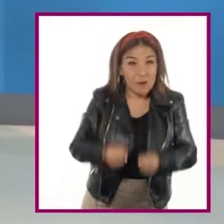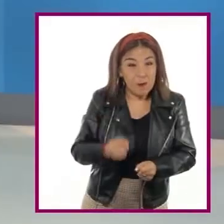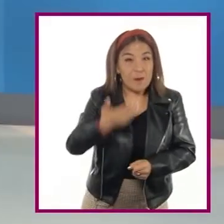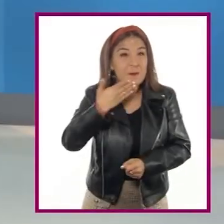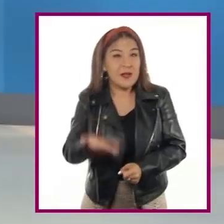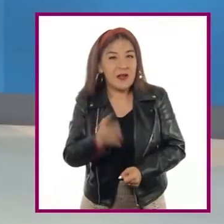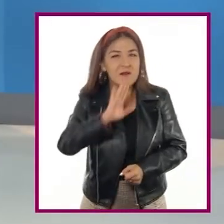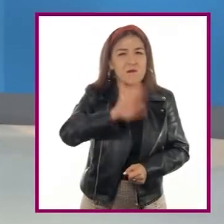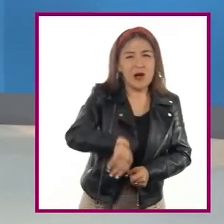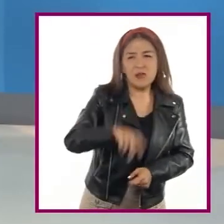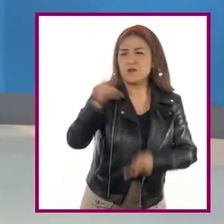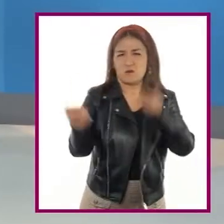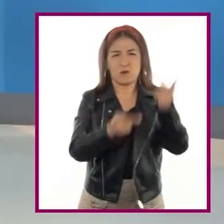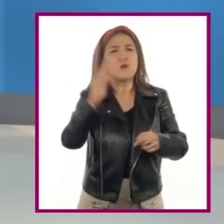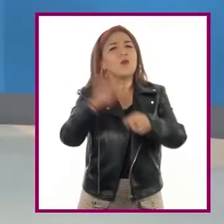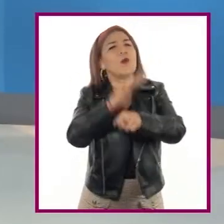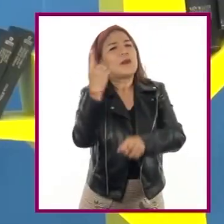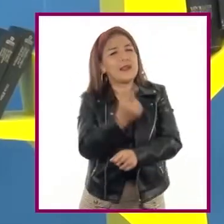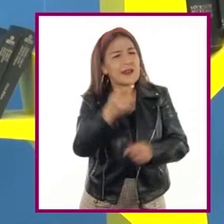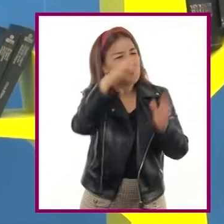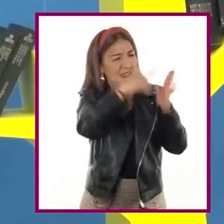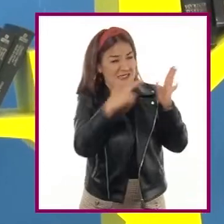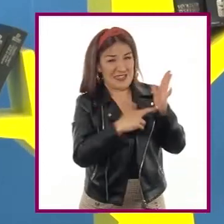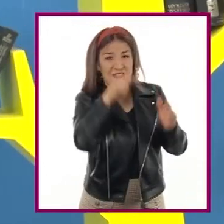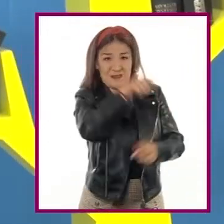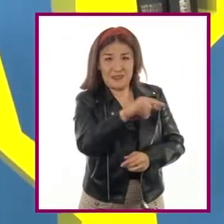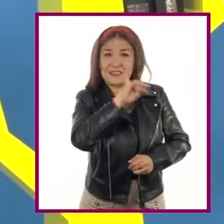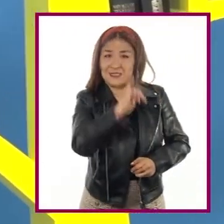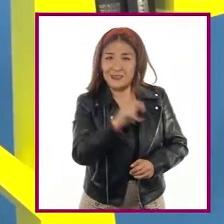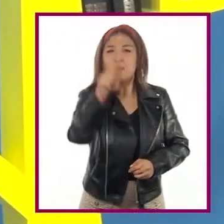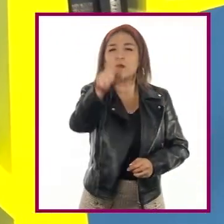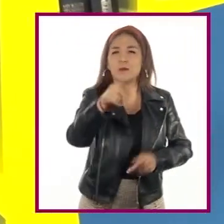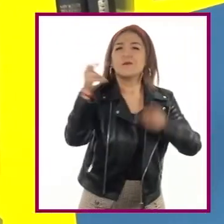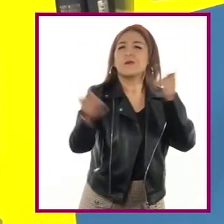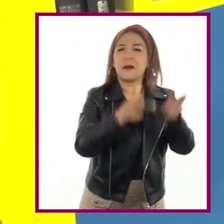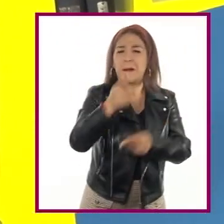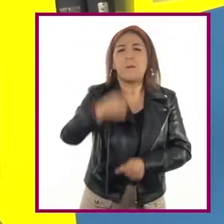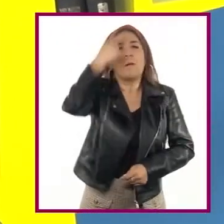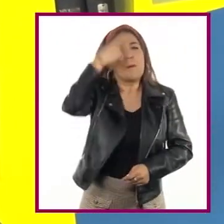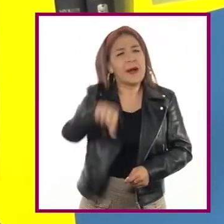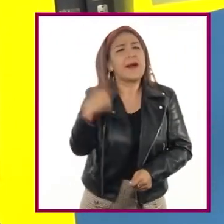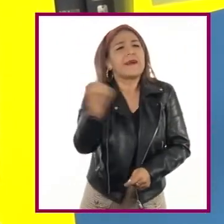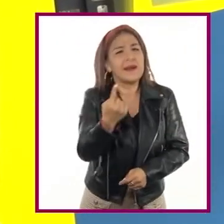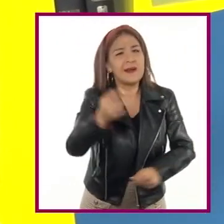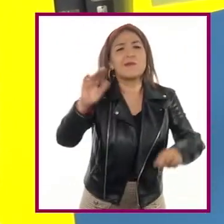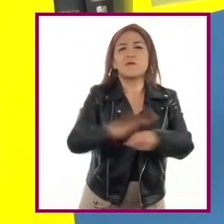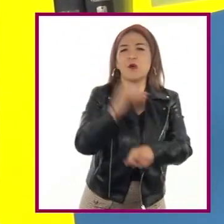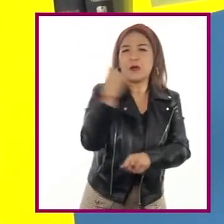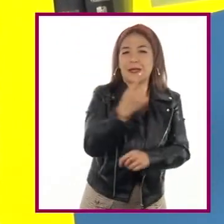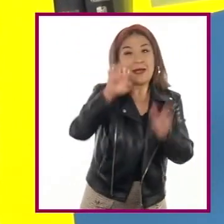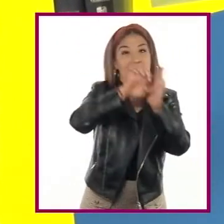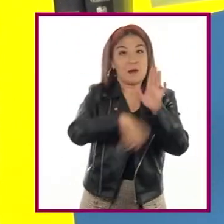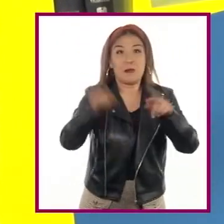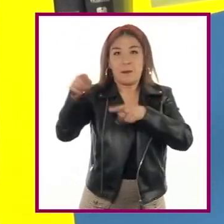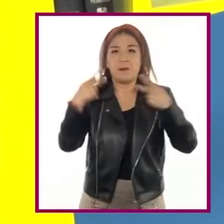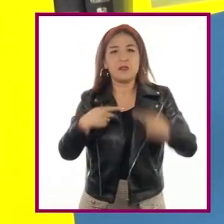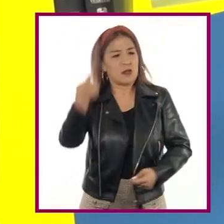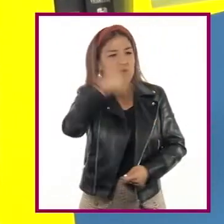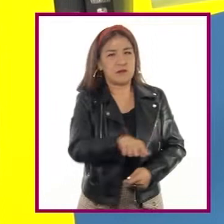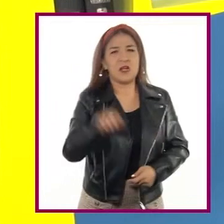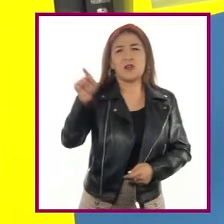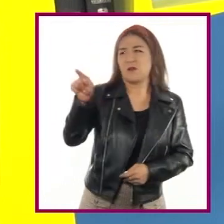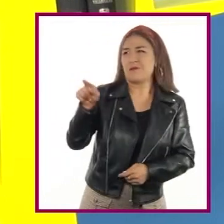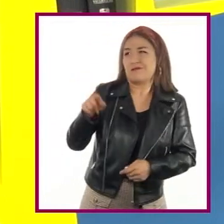algunas reglas y discutirlas. Preguntan por qué y para qué. Cuando les ordenan algo, dudan si hacerlo o